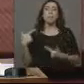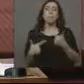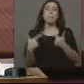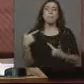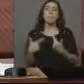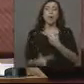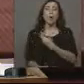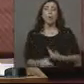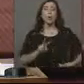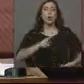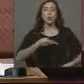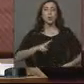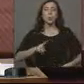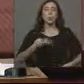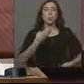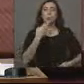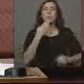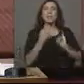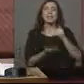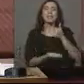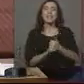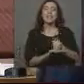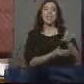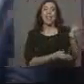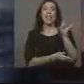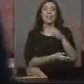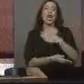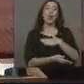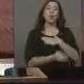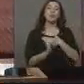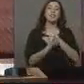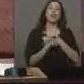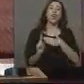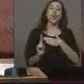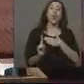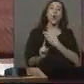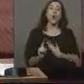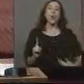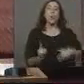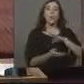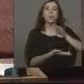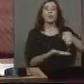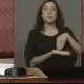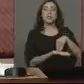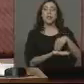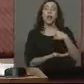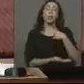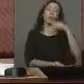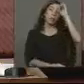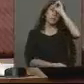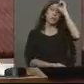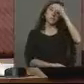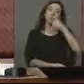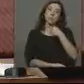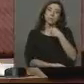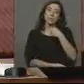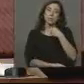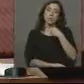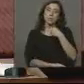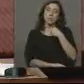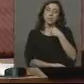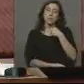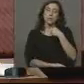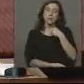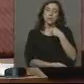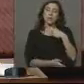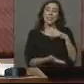gobierno de turno y además si el intendente electo le gusta o no le gusta el gobierno central a mi juicio Y he aquí una de las